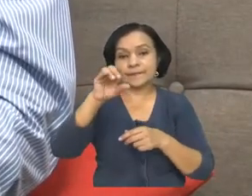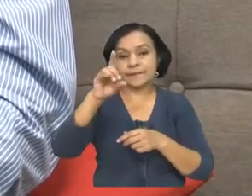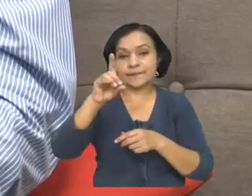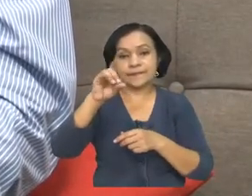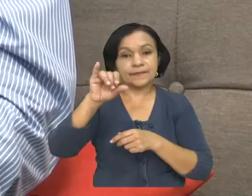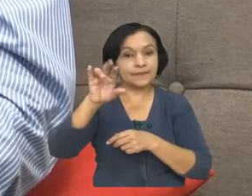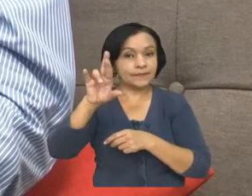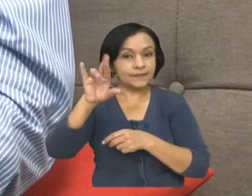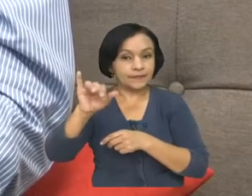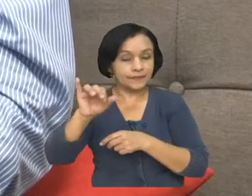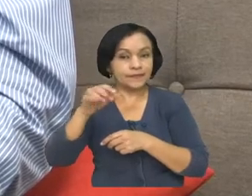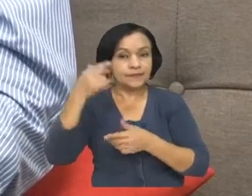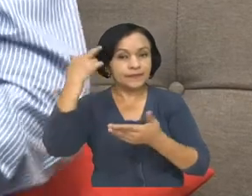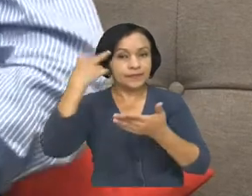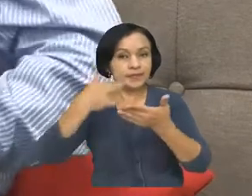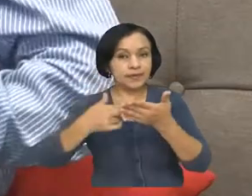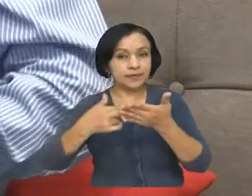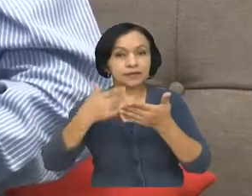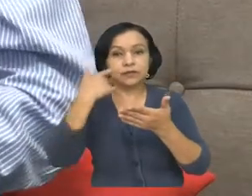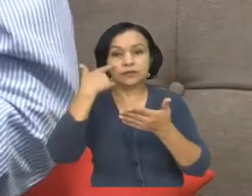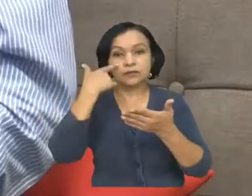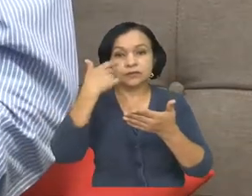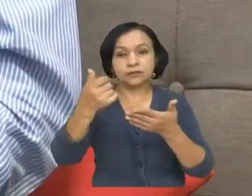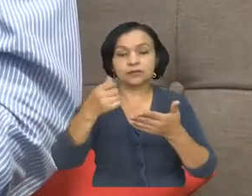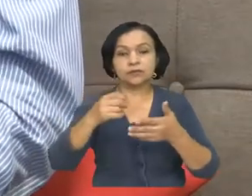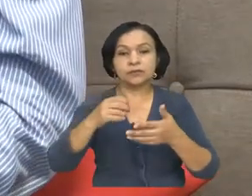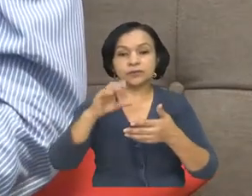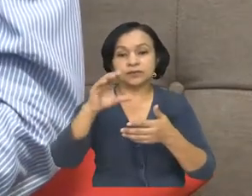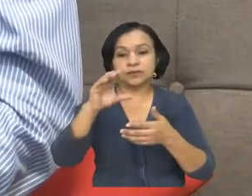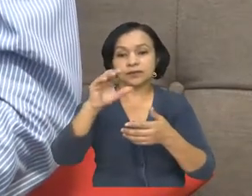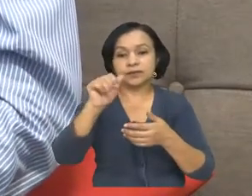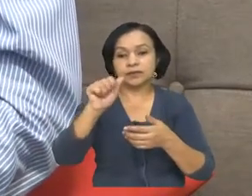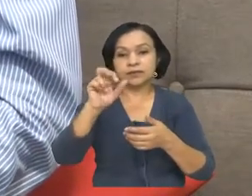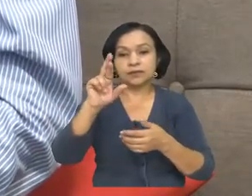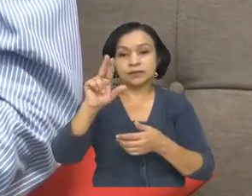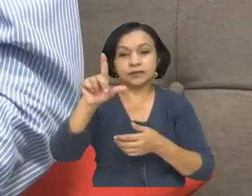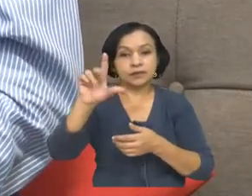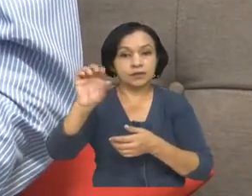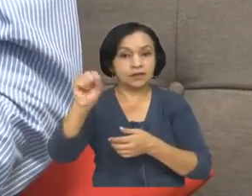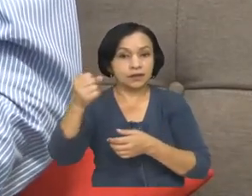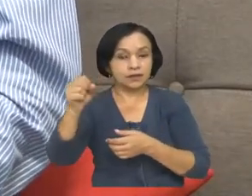en esa ocasión, yo conocí al comandante Carlos Núñez porque él